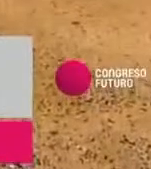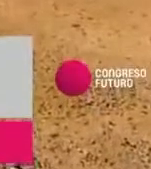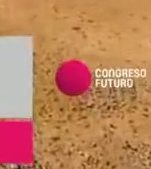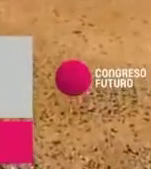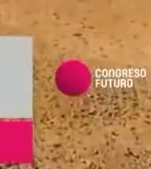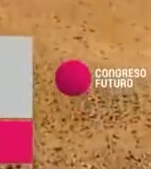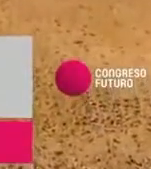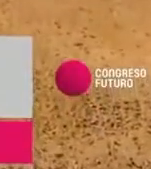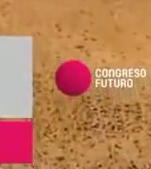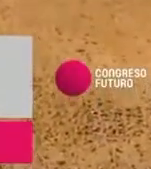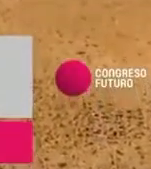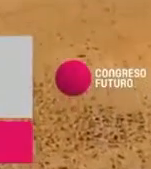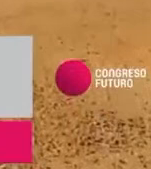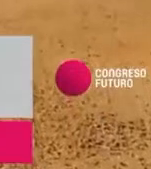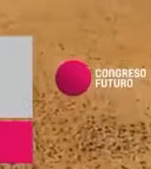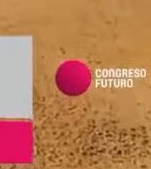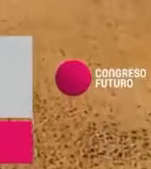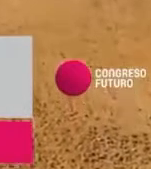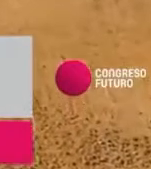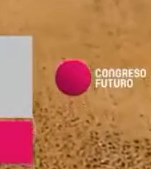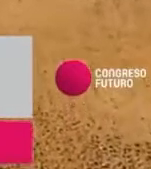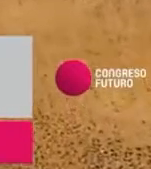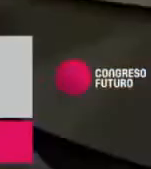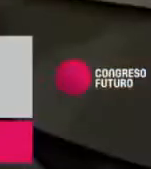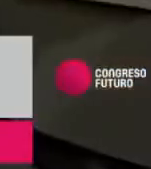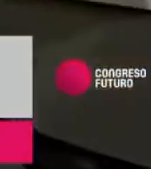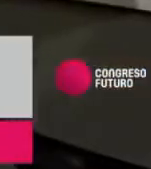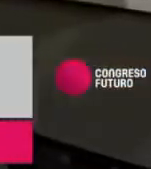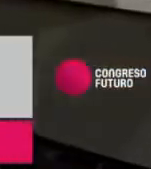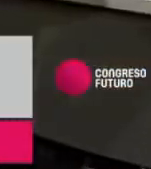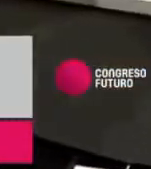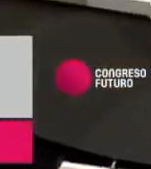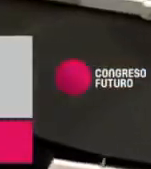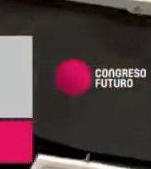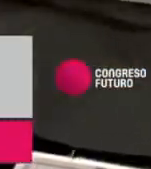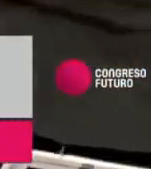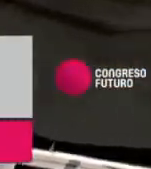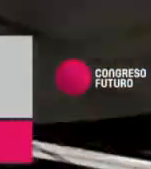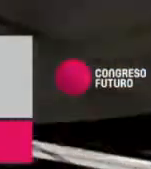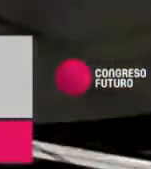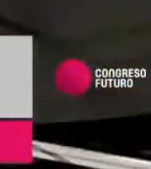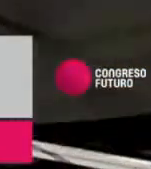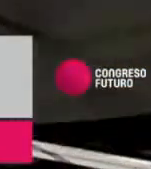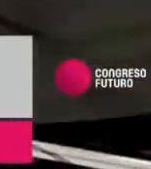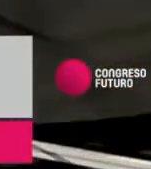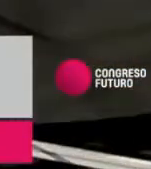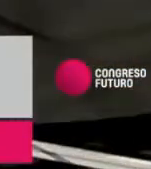Distancia para alcanzar la cima del desierto de Atacama. Su apertura consolidará a Chile con